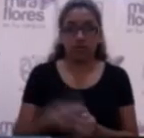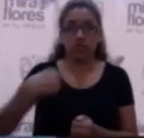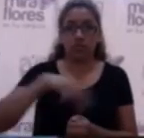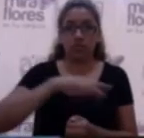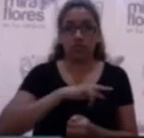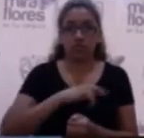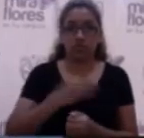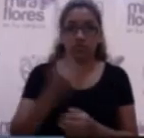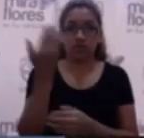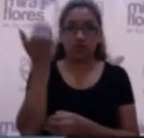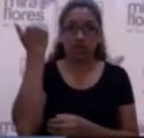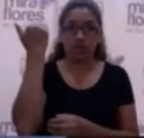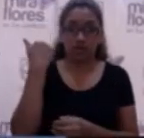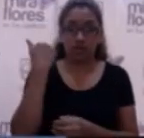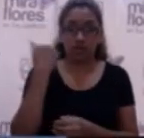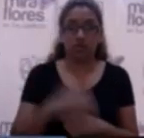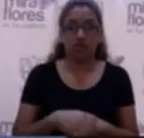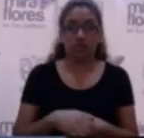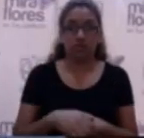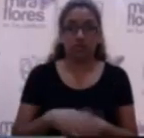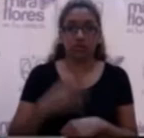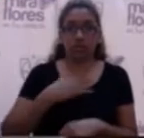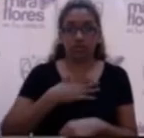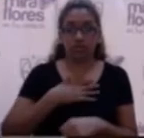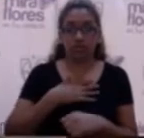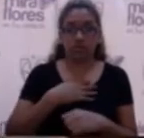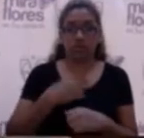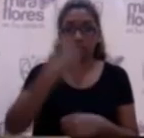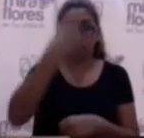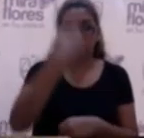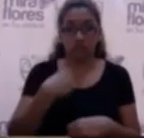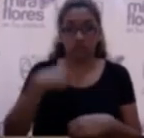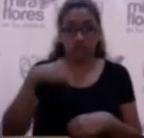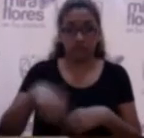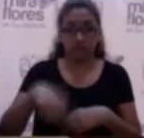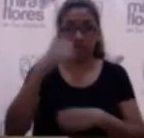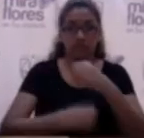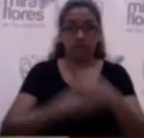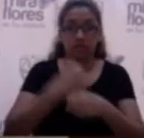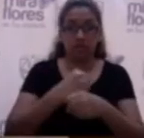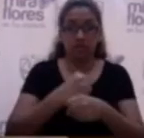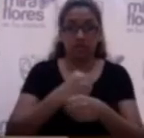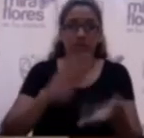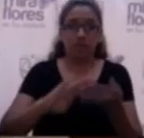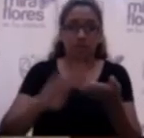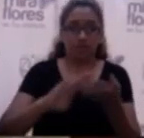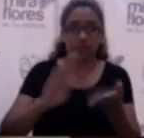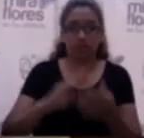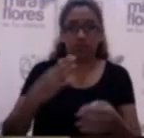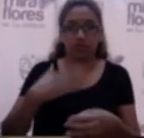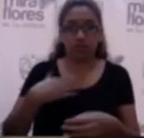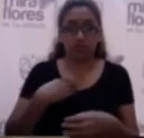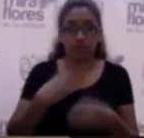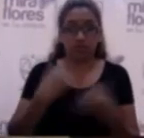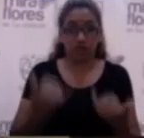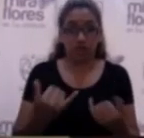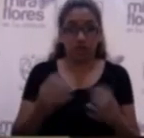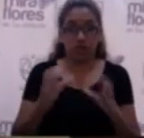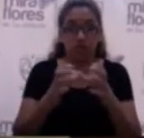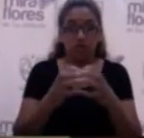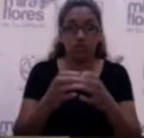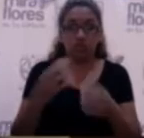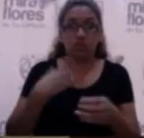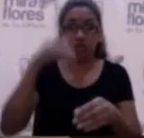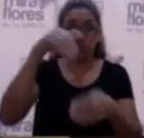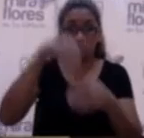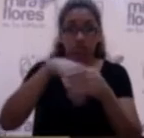el uso de la palabra. Gracias, señor alcalde. Para ser consecuente con mis votos anteriores durante mi periodo